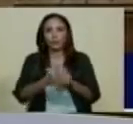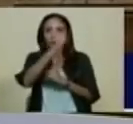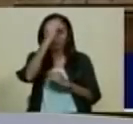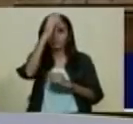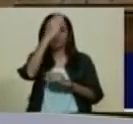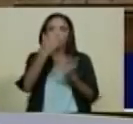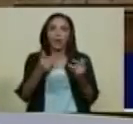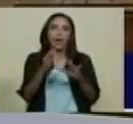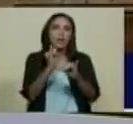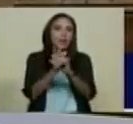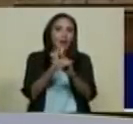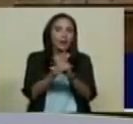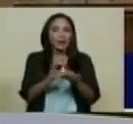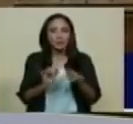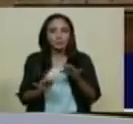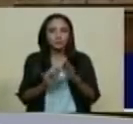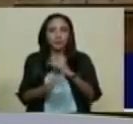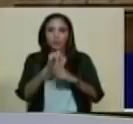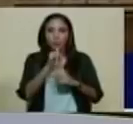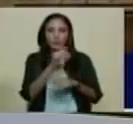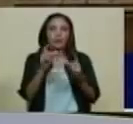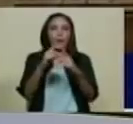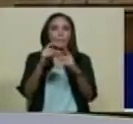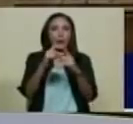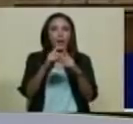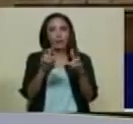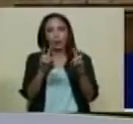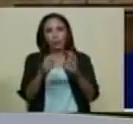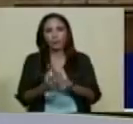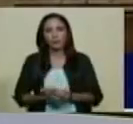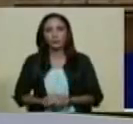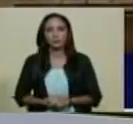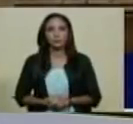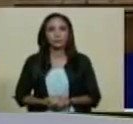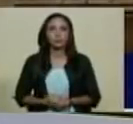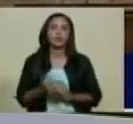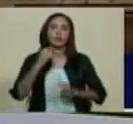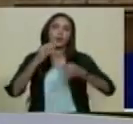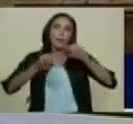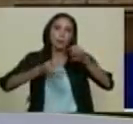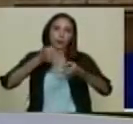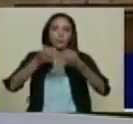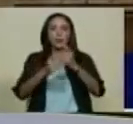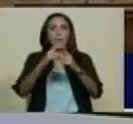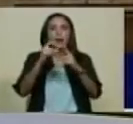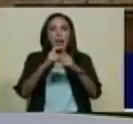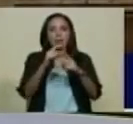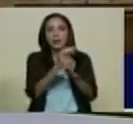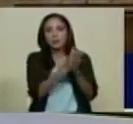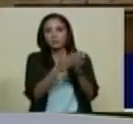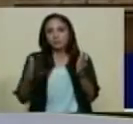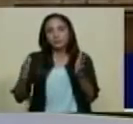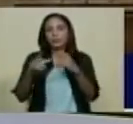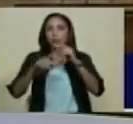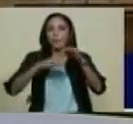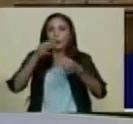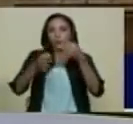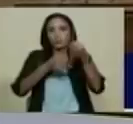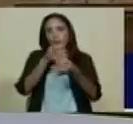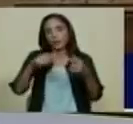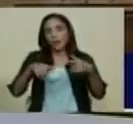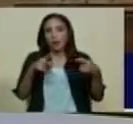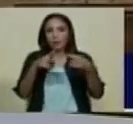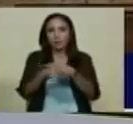de las telecomunicaciones, de la informática, que van a meritar su explicación, bueno, en el transcurso de esta